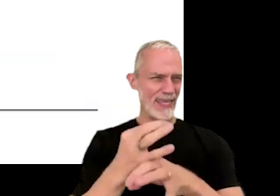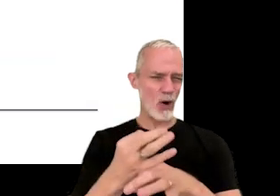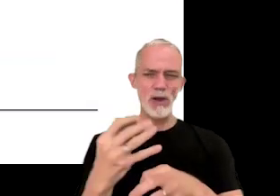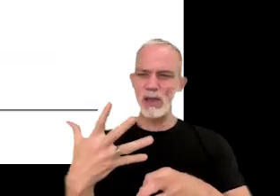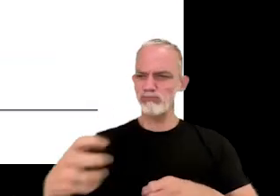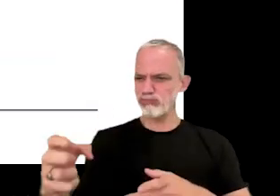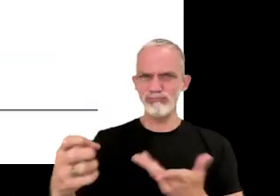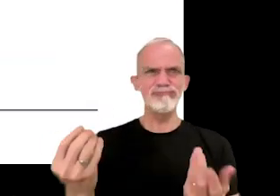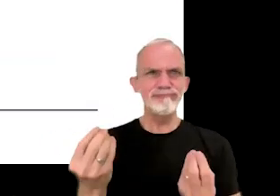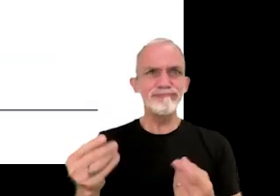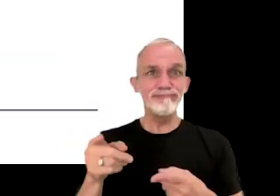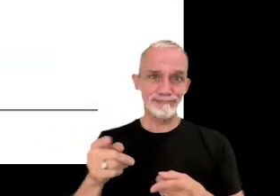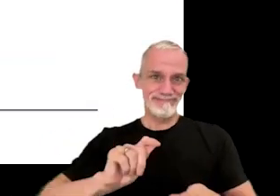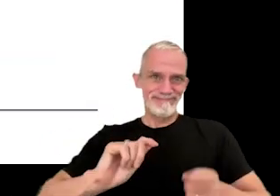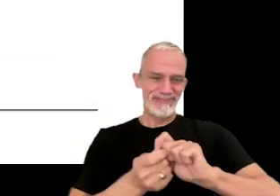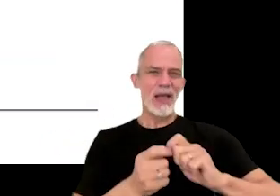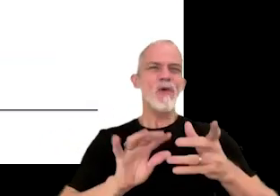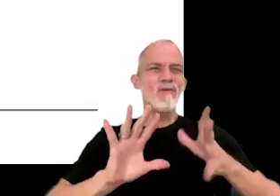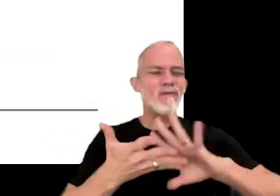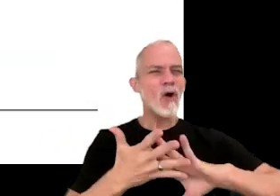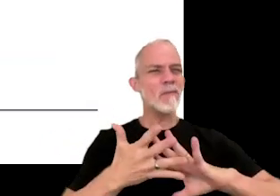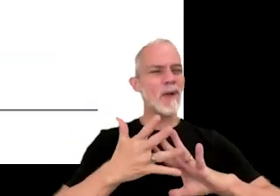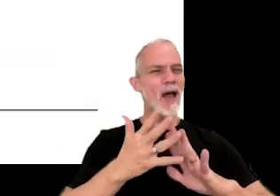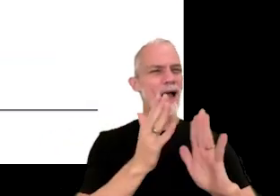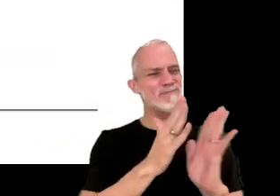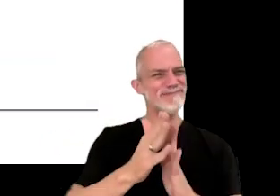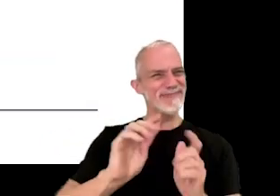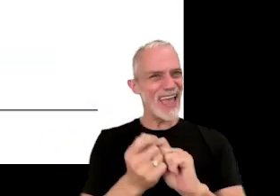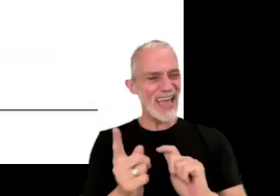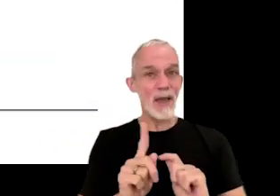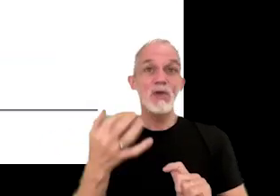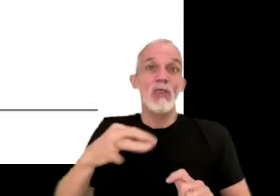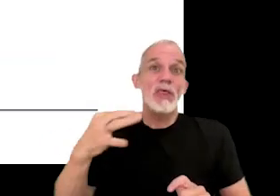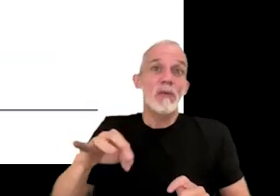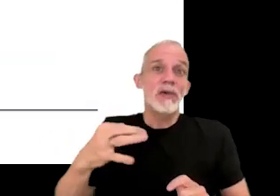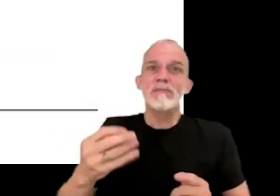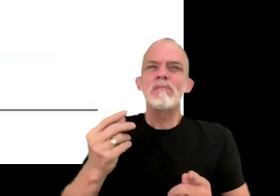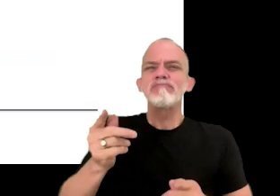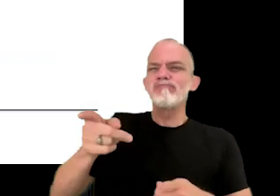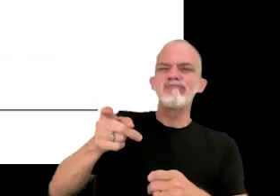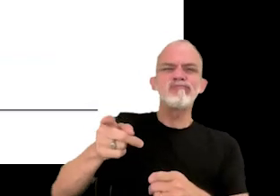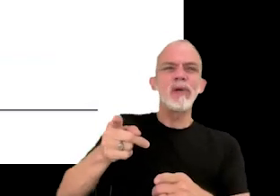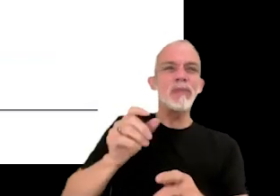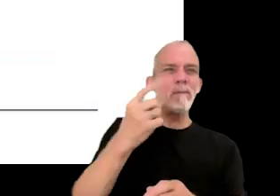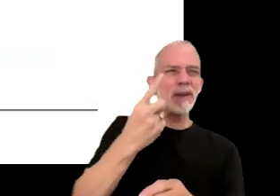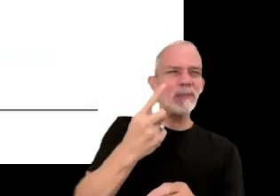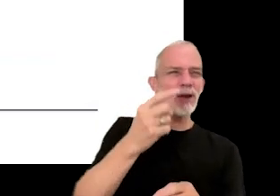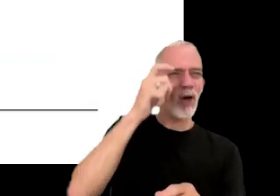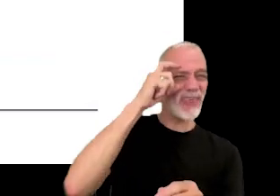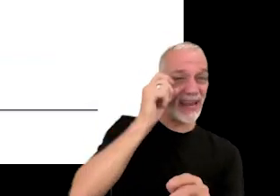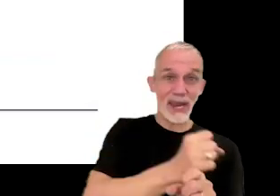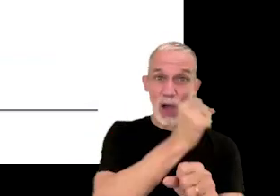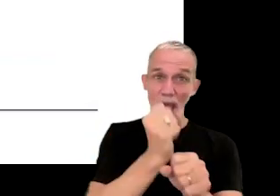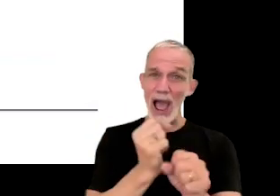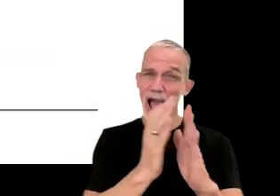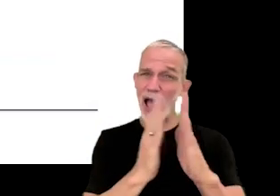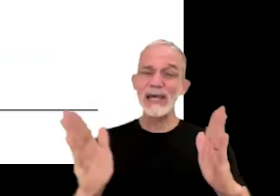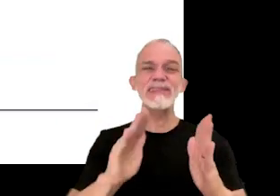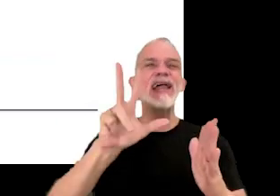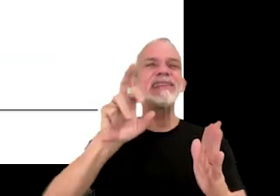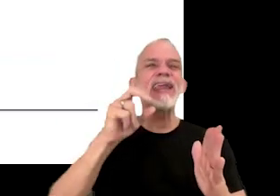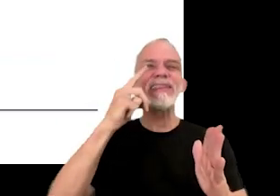el cambio de metodología, tendrá que determinar entre el 1 de enero y el 30 de